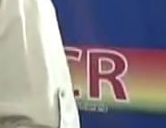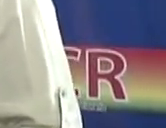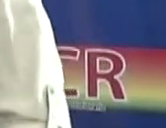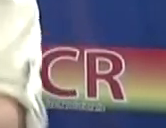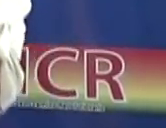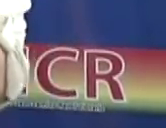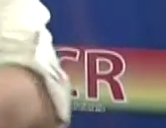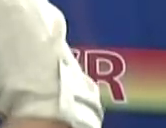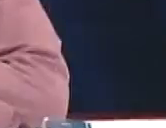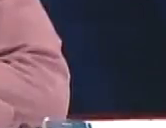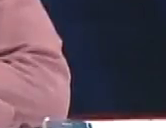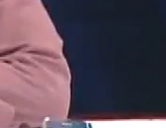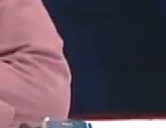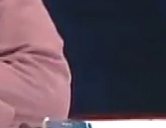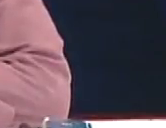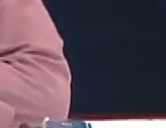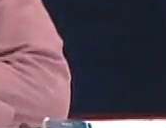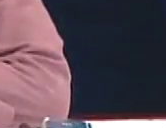país a esta hora de la mañana. Adelante.